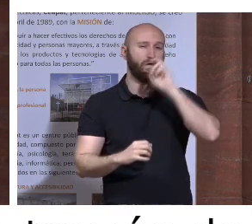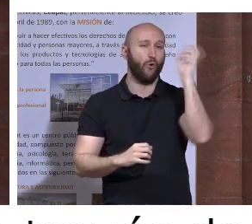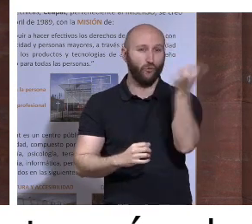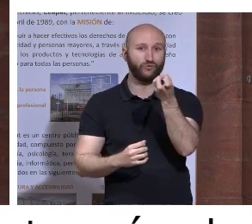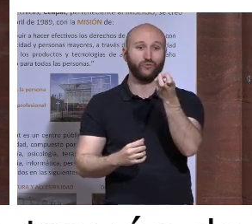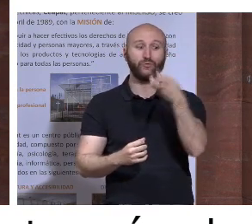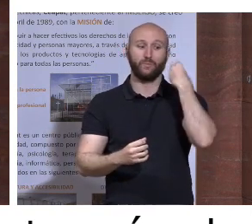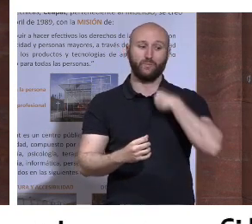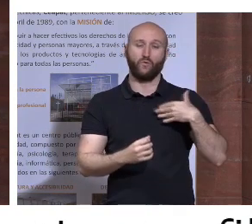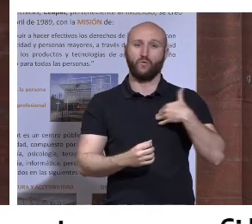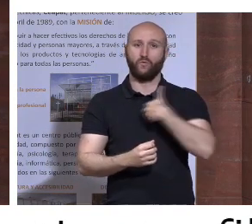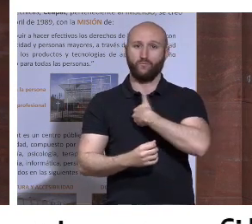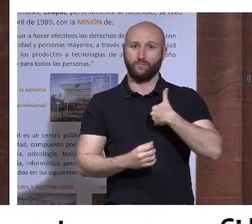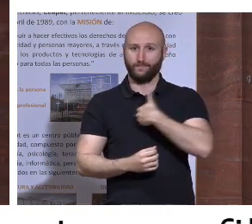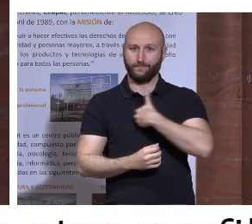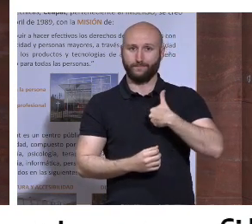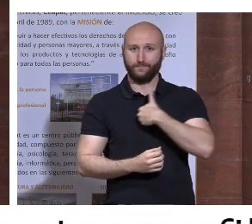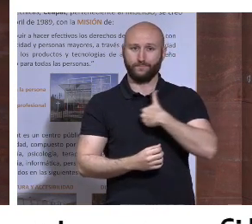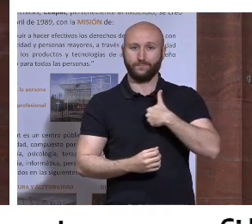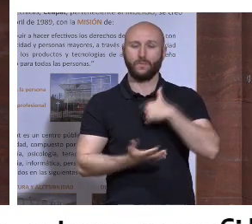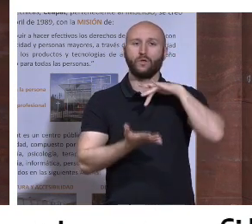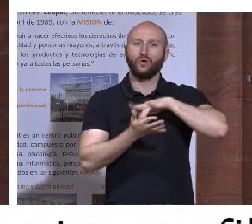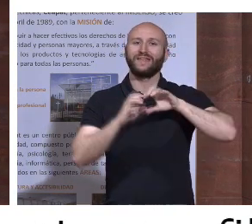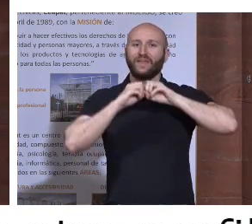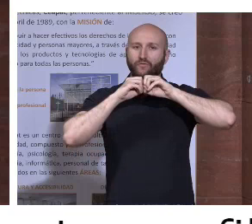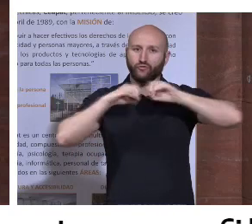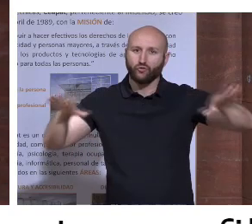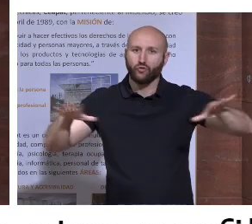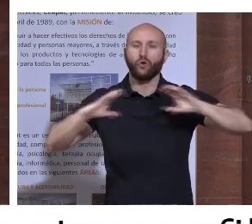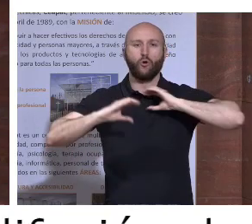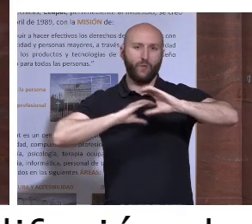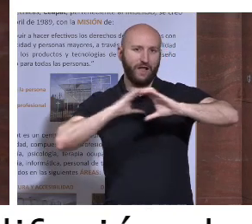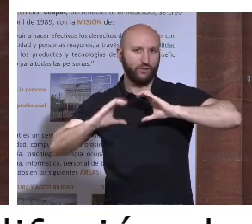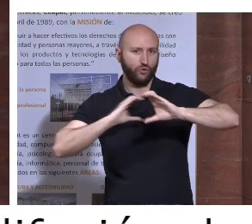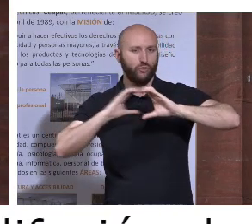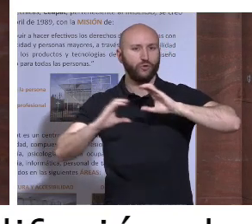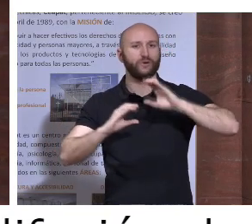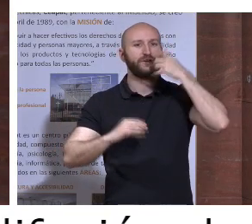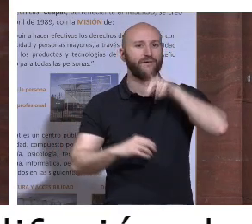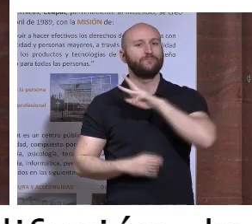estas soluciones, la difusión, la comunicación, el valor